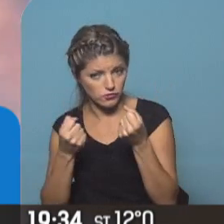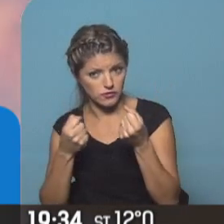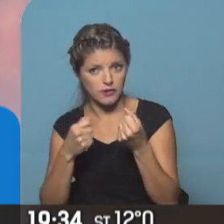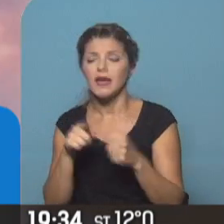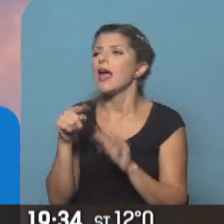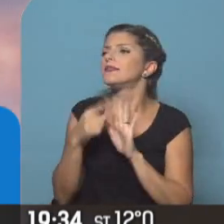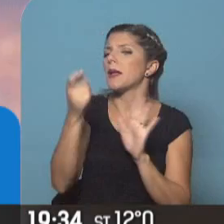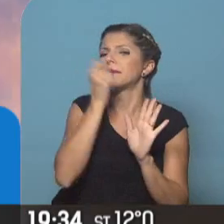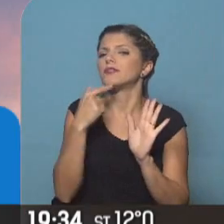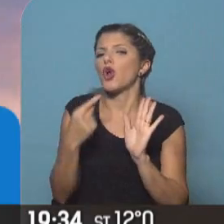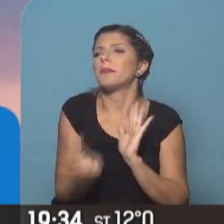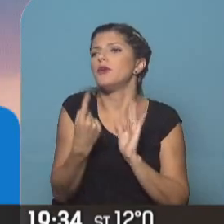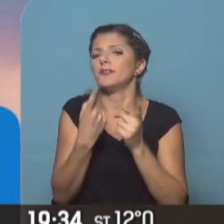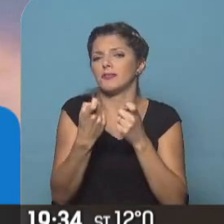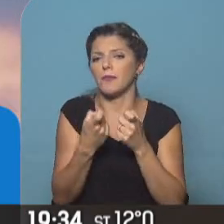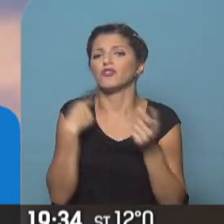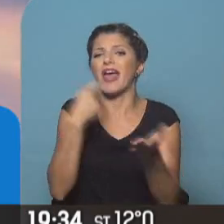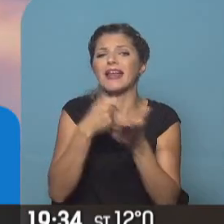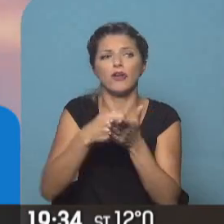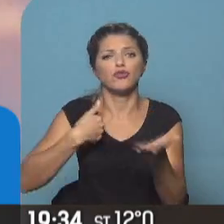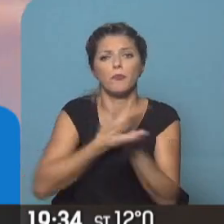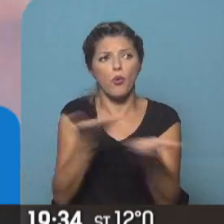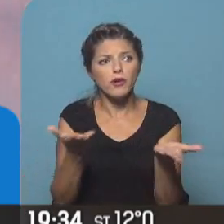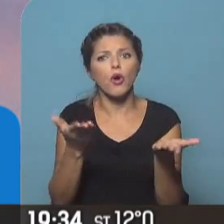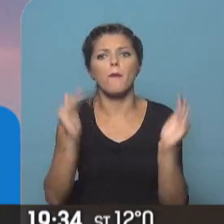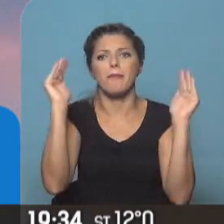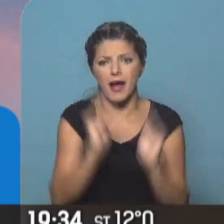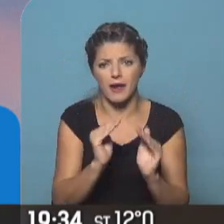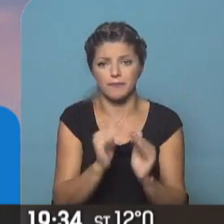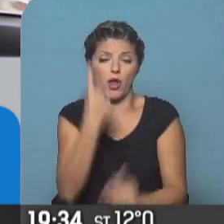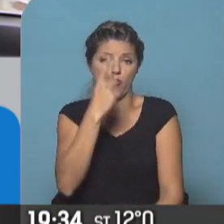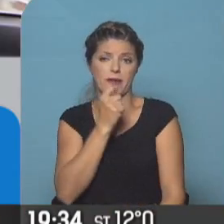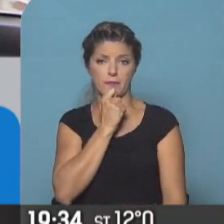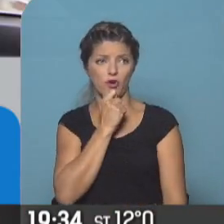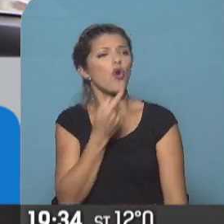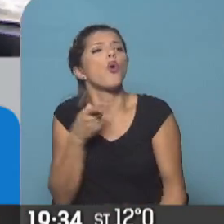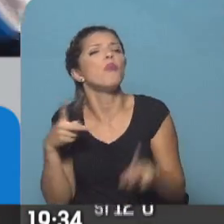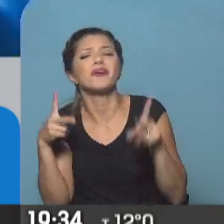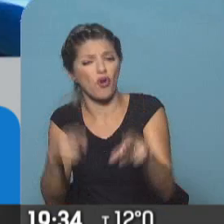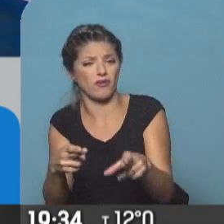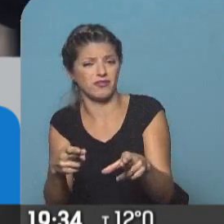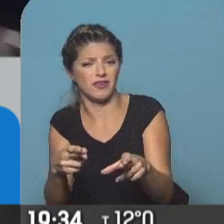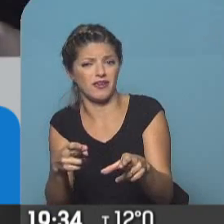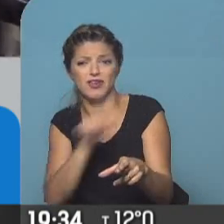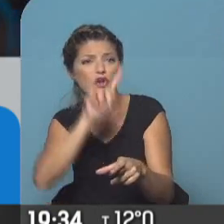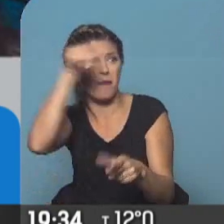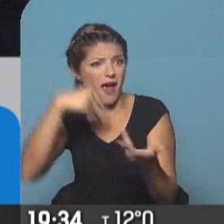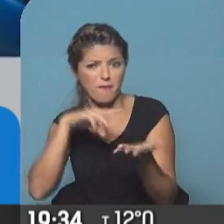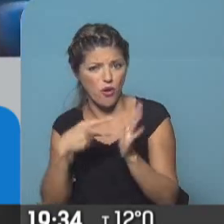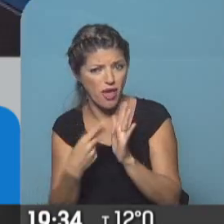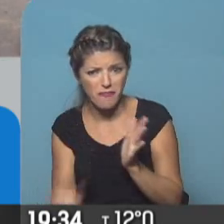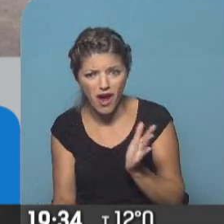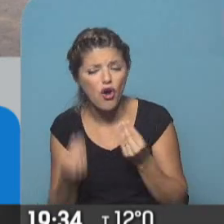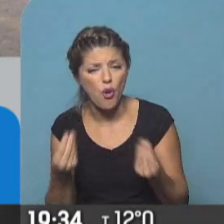dar el ejemplo. ¿Cómo se puede recortar hoy en día sin generar problemas sociales? Sí, yo digo, el gasto político es